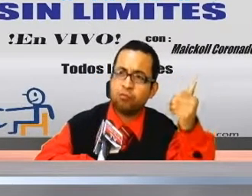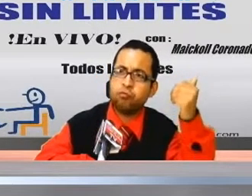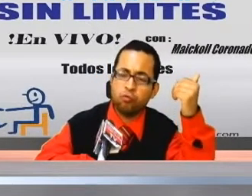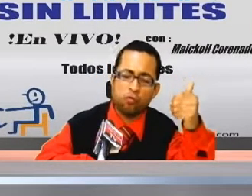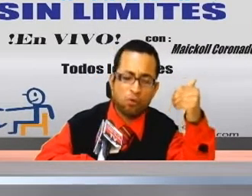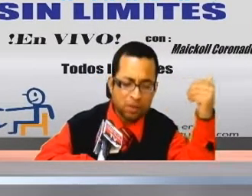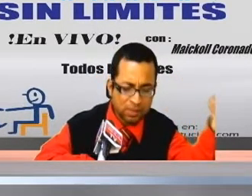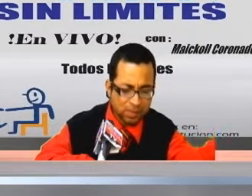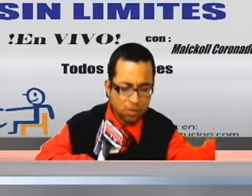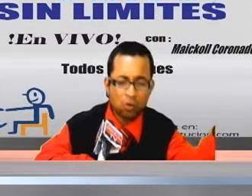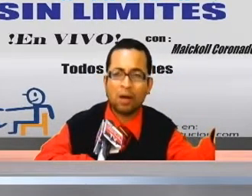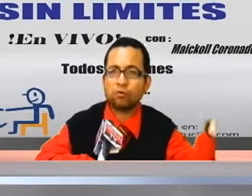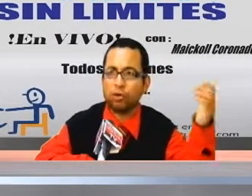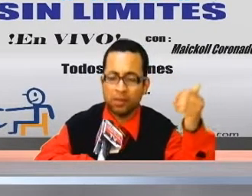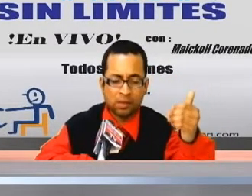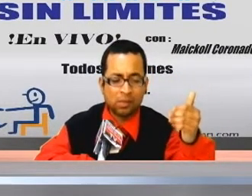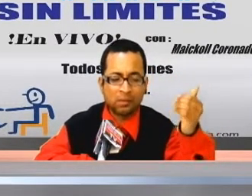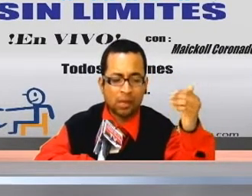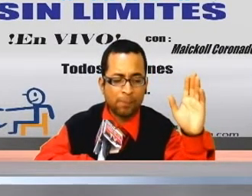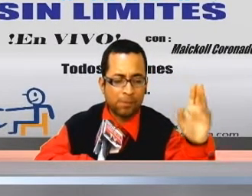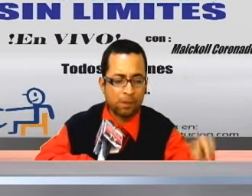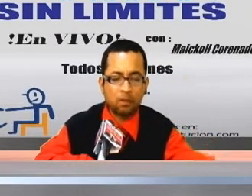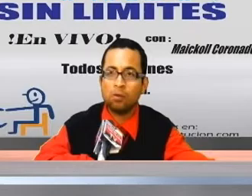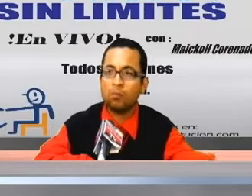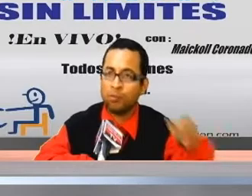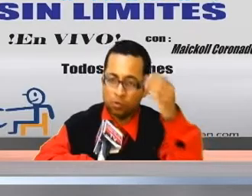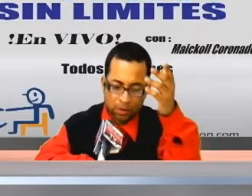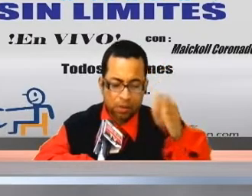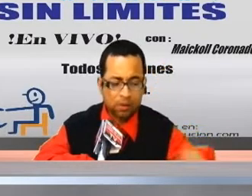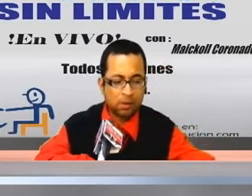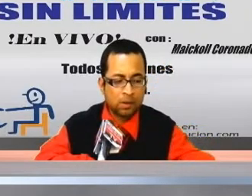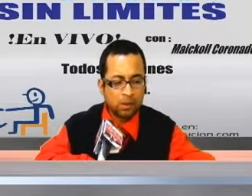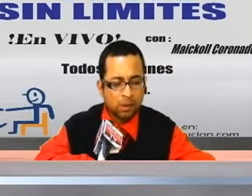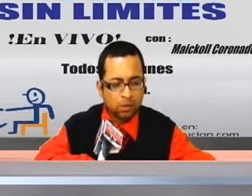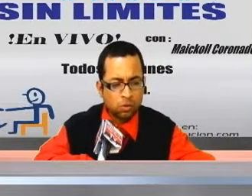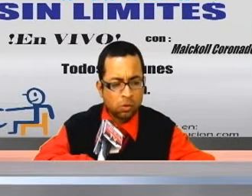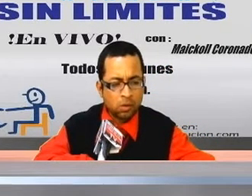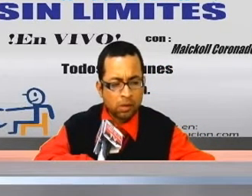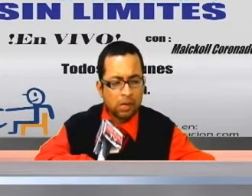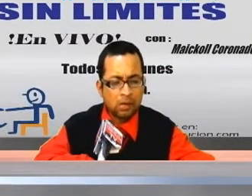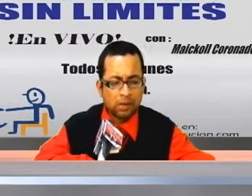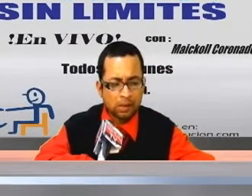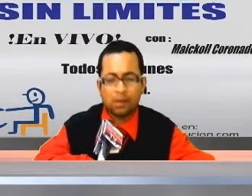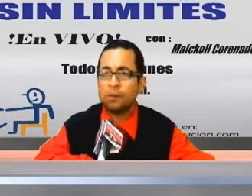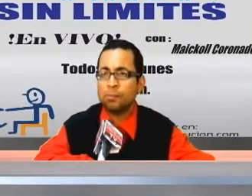ex futbolistas con autoridades del IPD. Por favor,